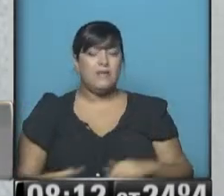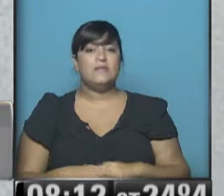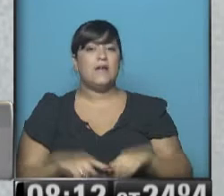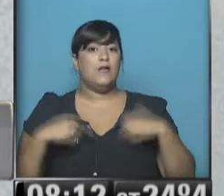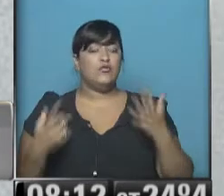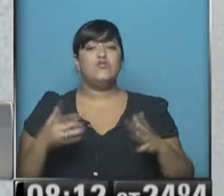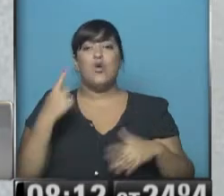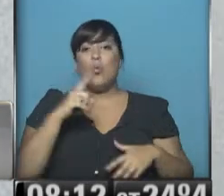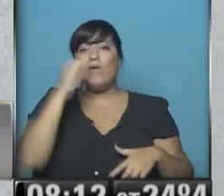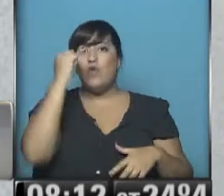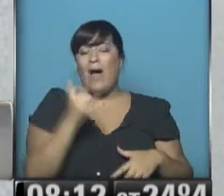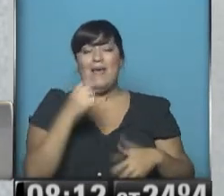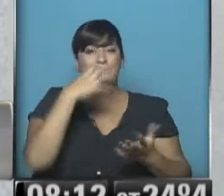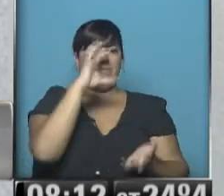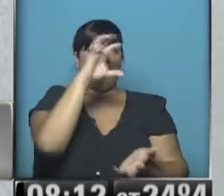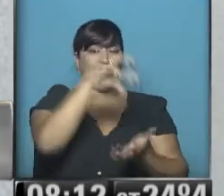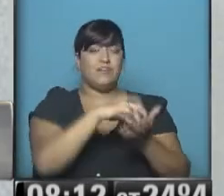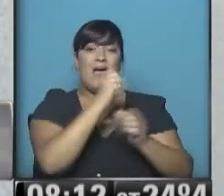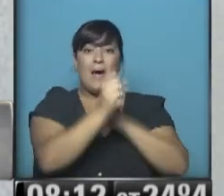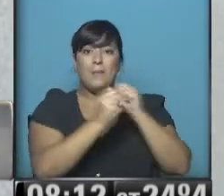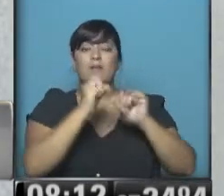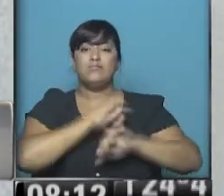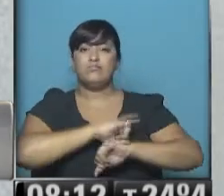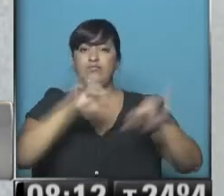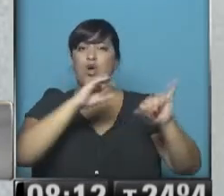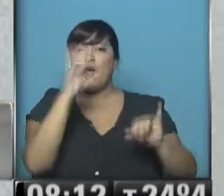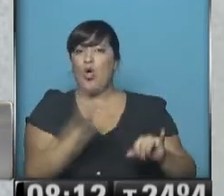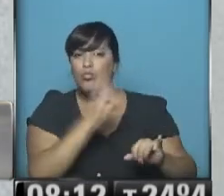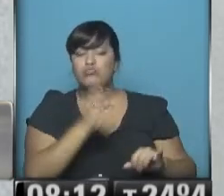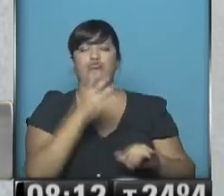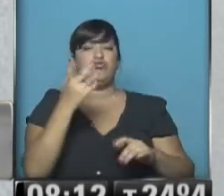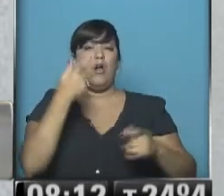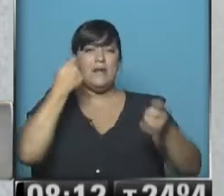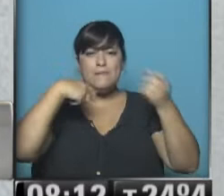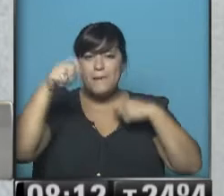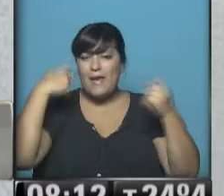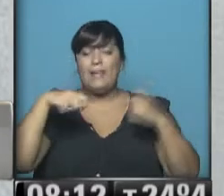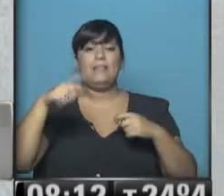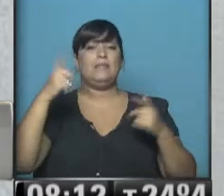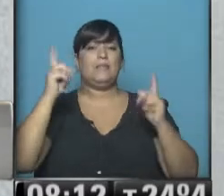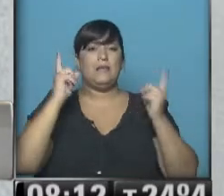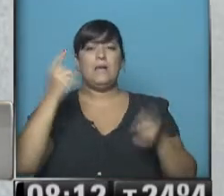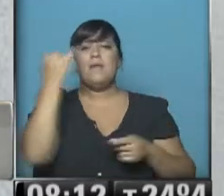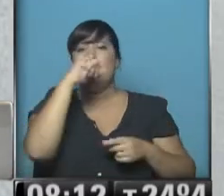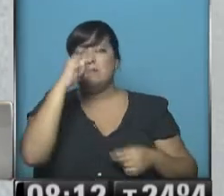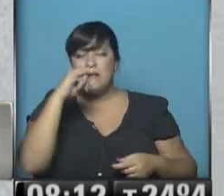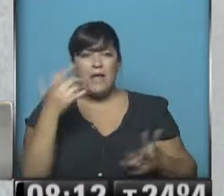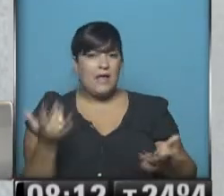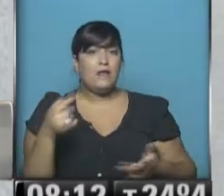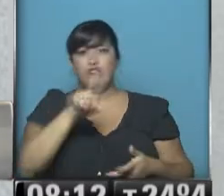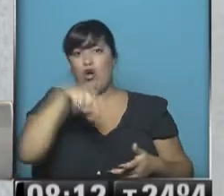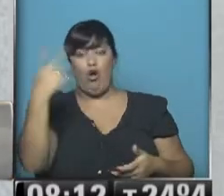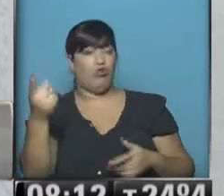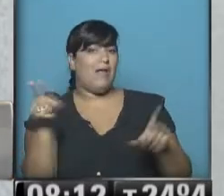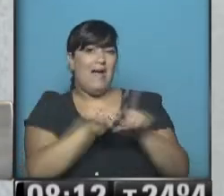existen terminales que expanden su volumen de producción de exportaciones y de tasa de rentabilidad otras no tienen el mismo